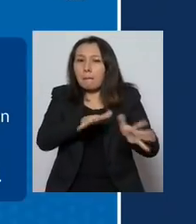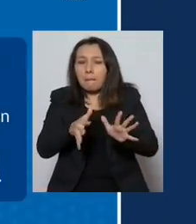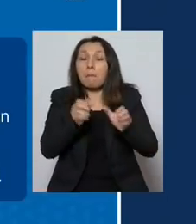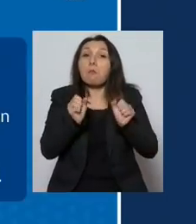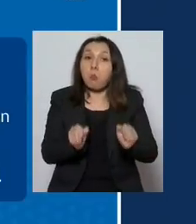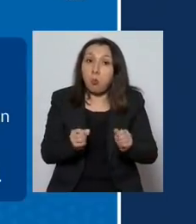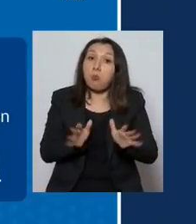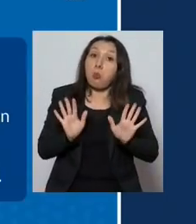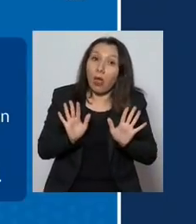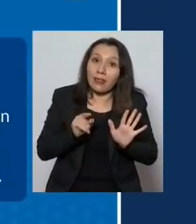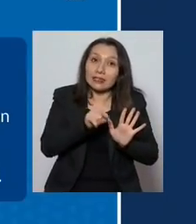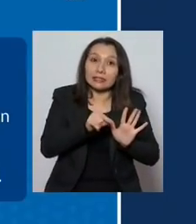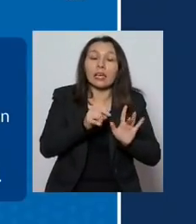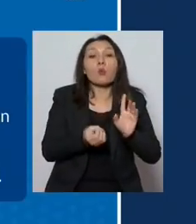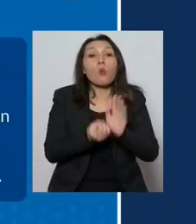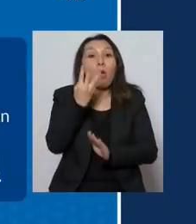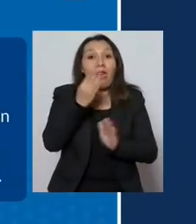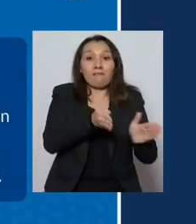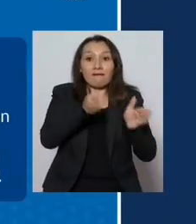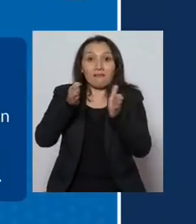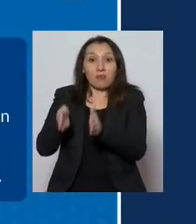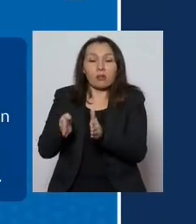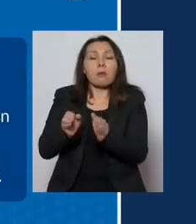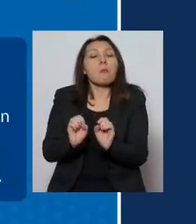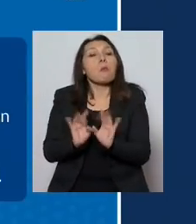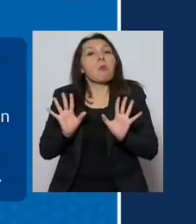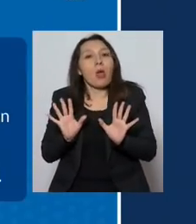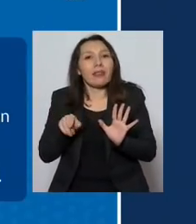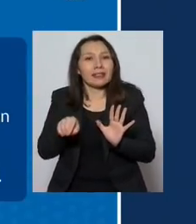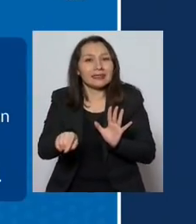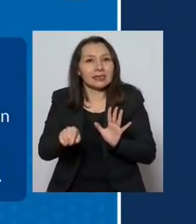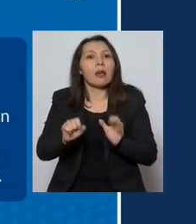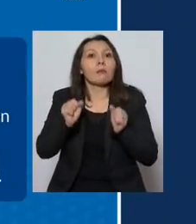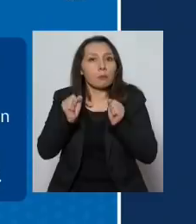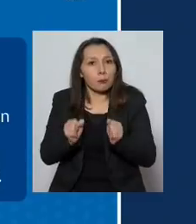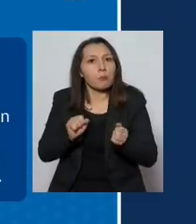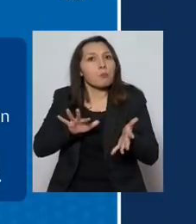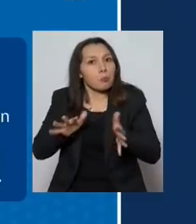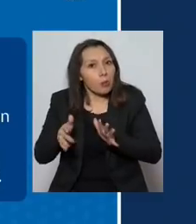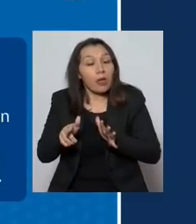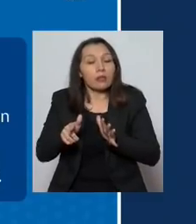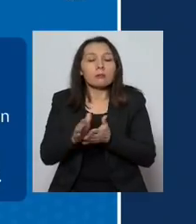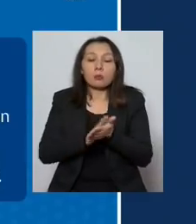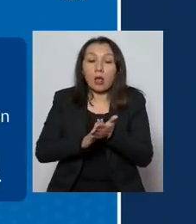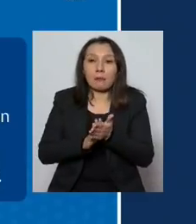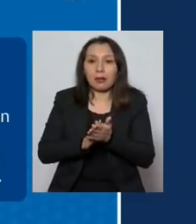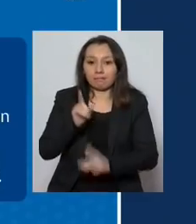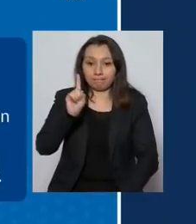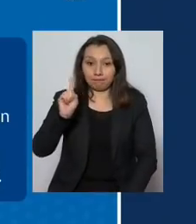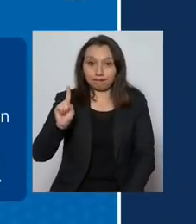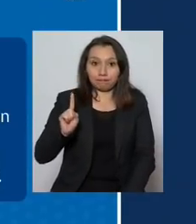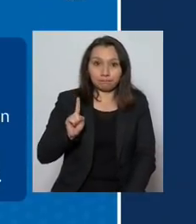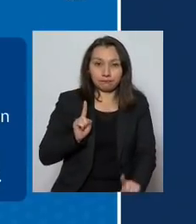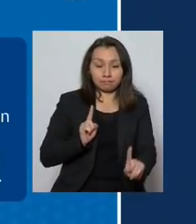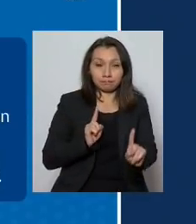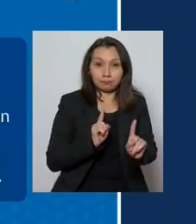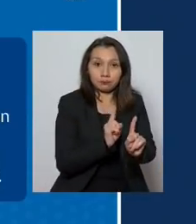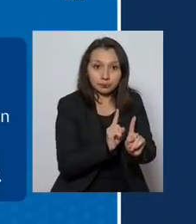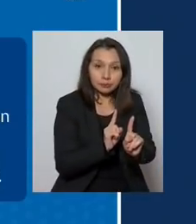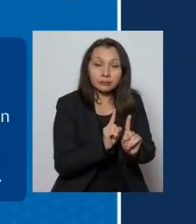probable, esta nueva categoría, probable, una persona que ha estado en contacto